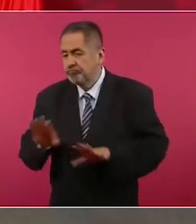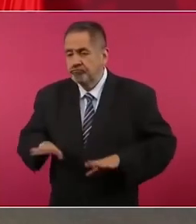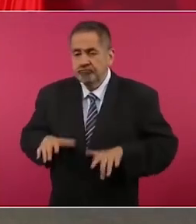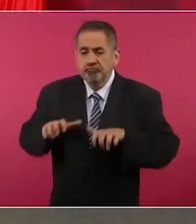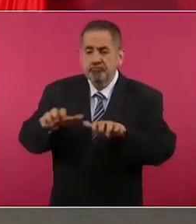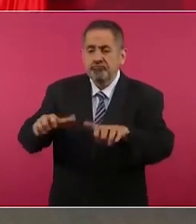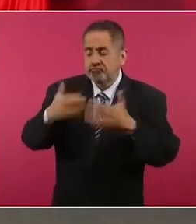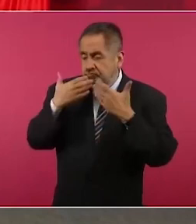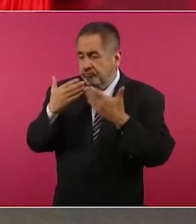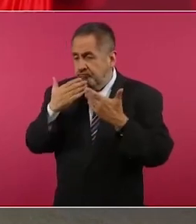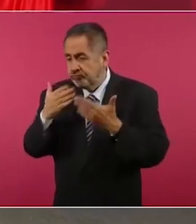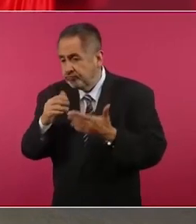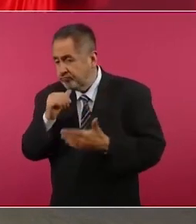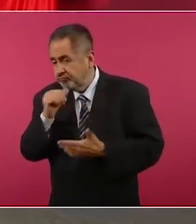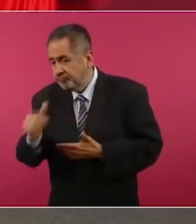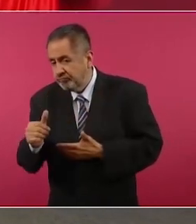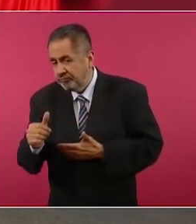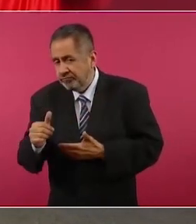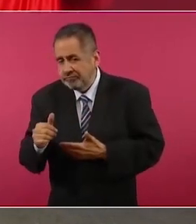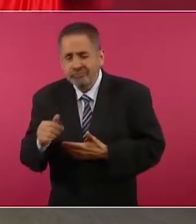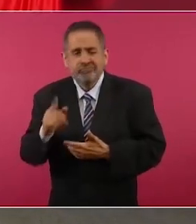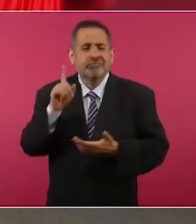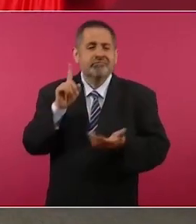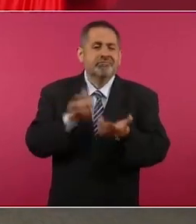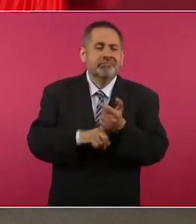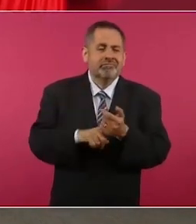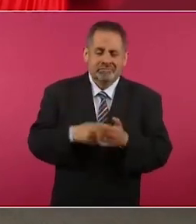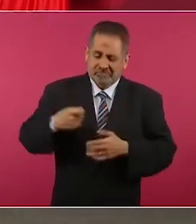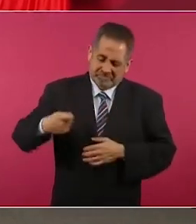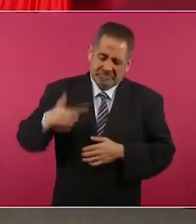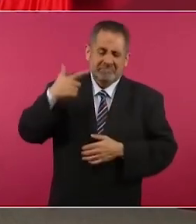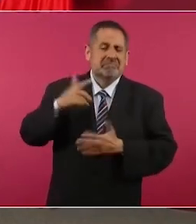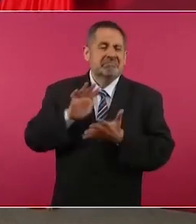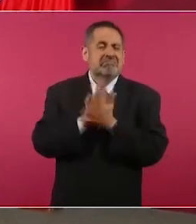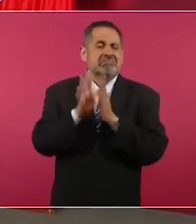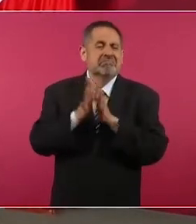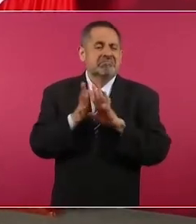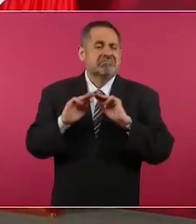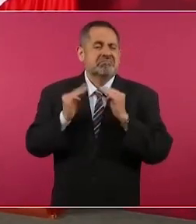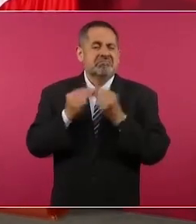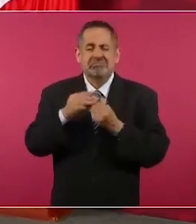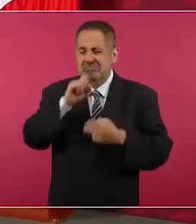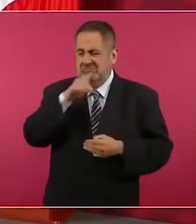pueblo no es más que una banda de malhechores.